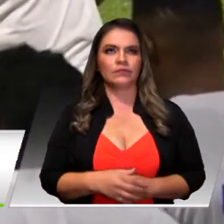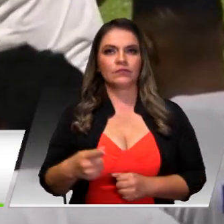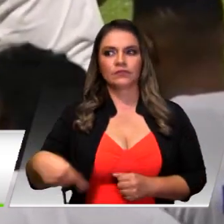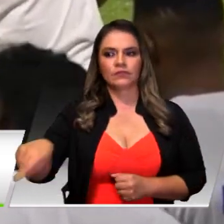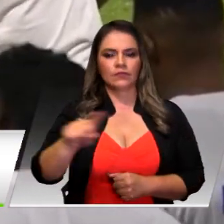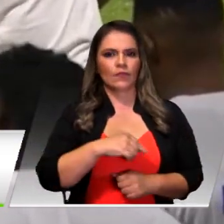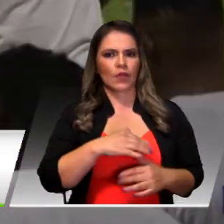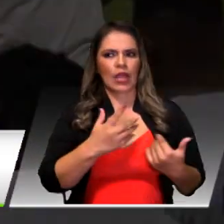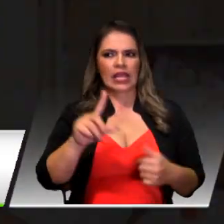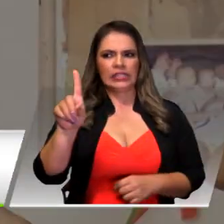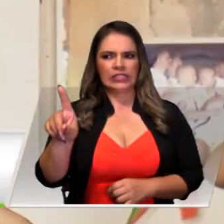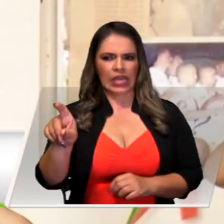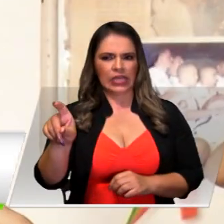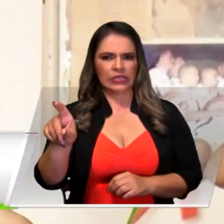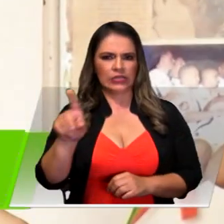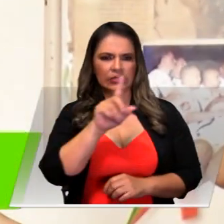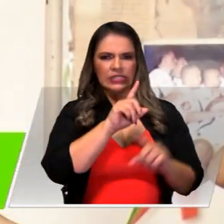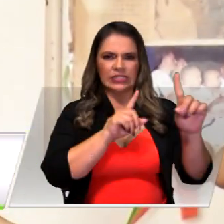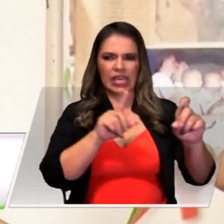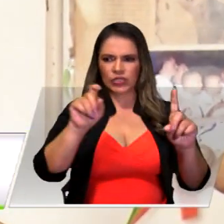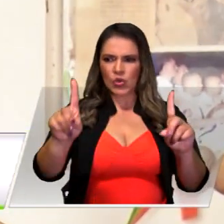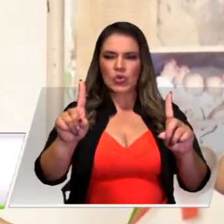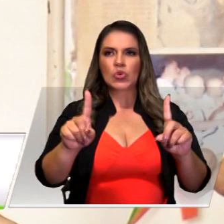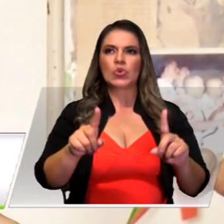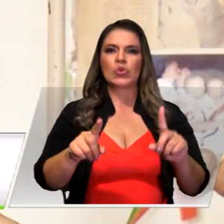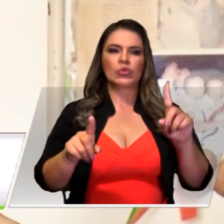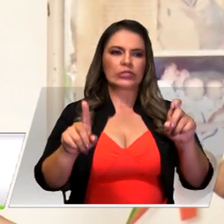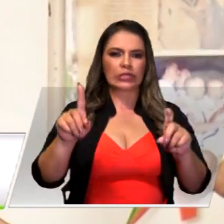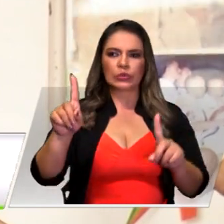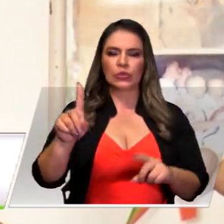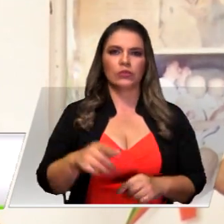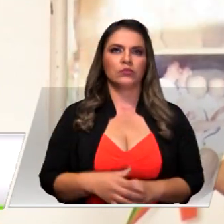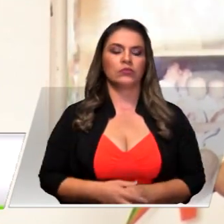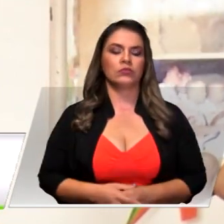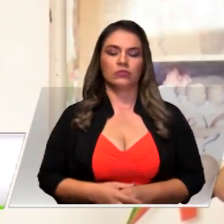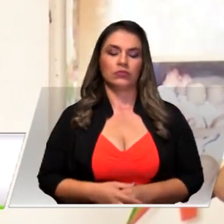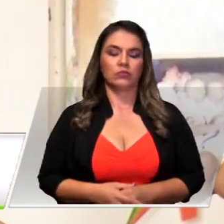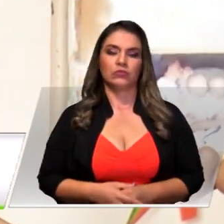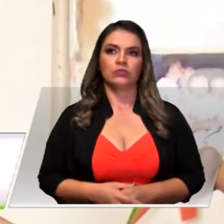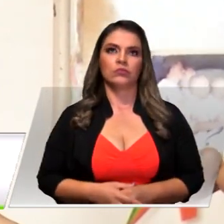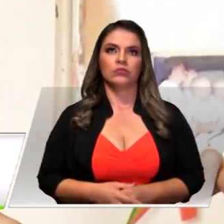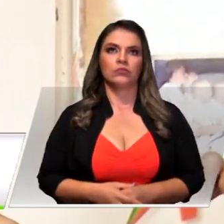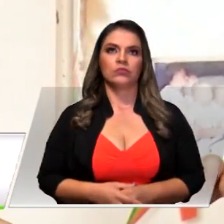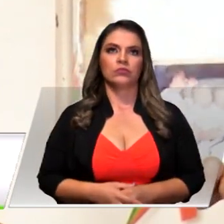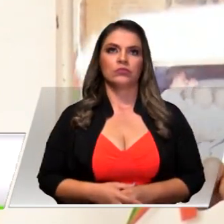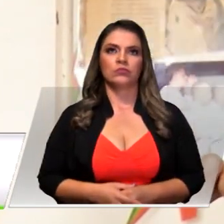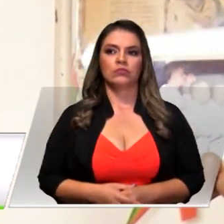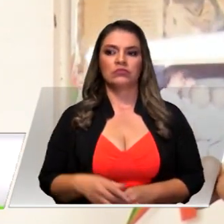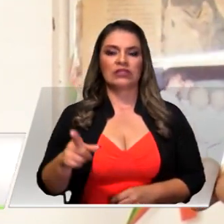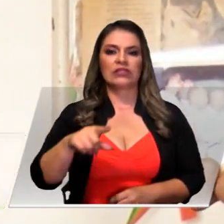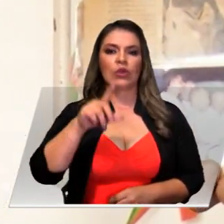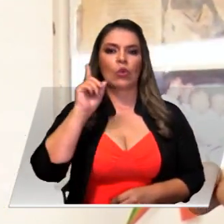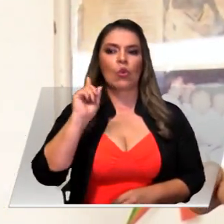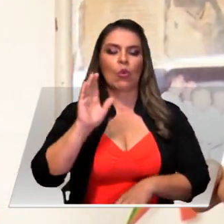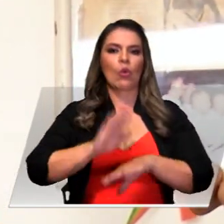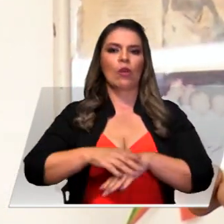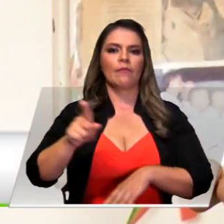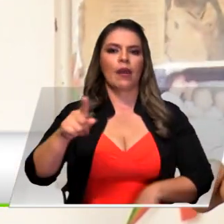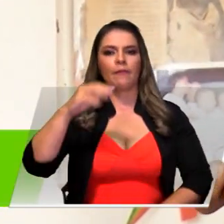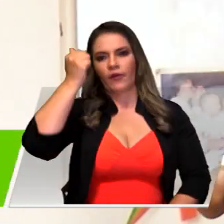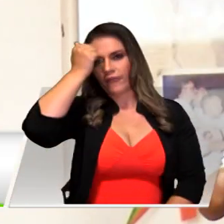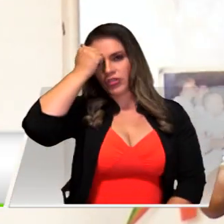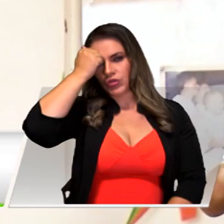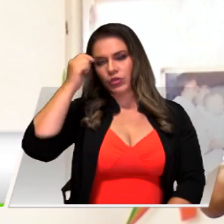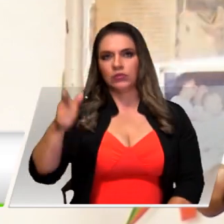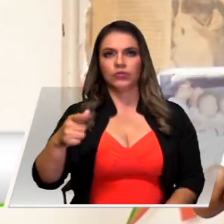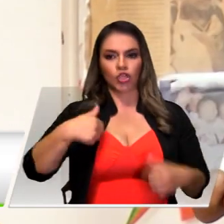sustentar un 6-1. ¿Cómo se dice en el fútbol? Ese resultado saca técnico. Eso no lo inventé yo